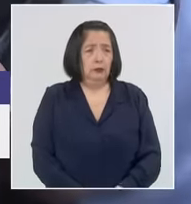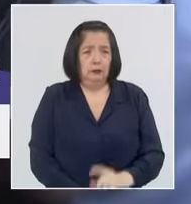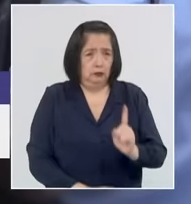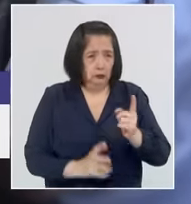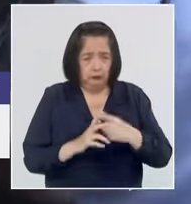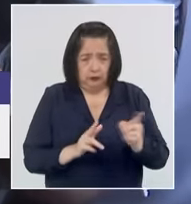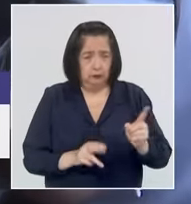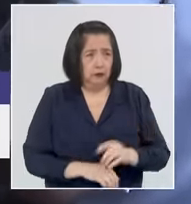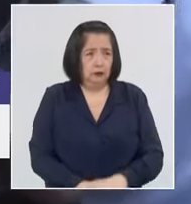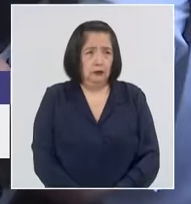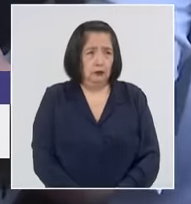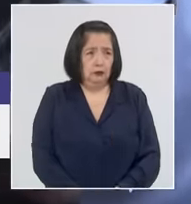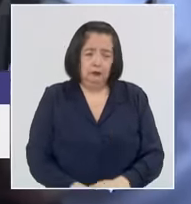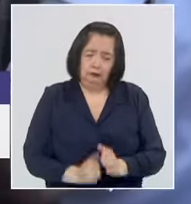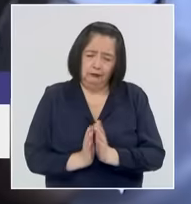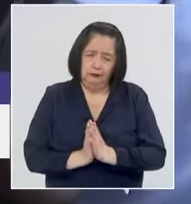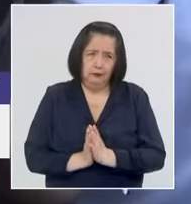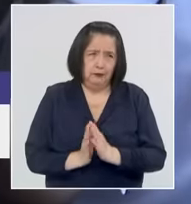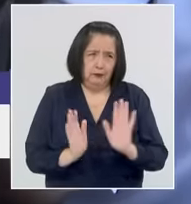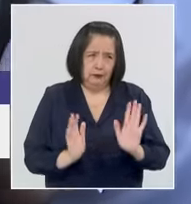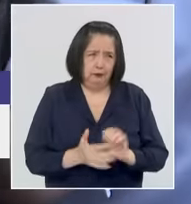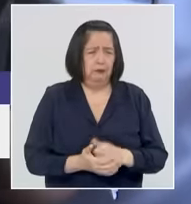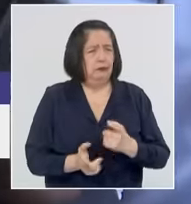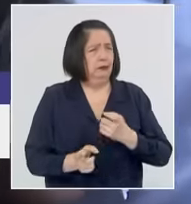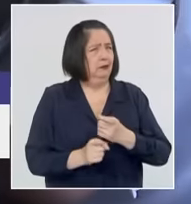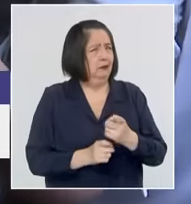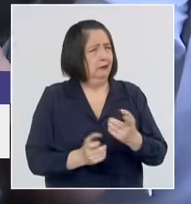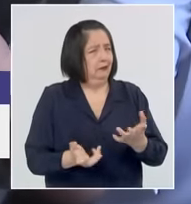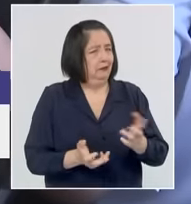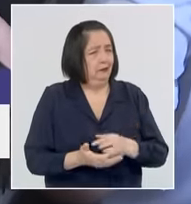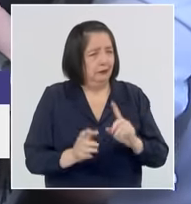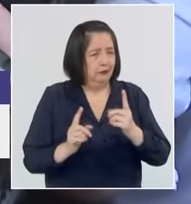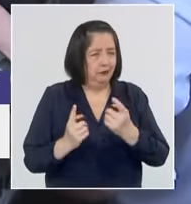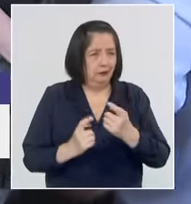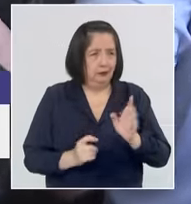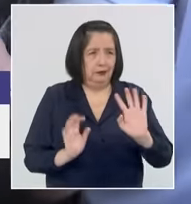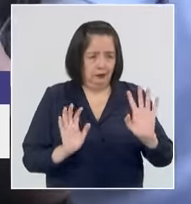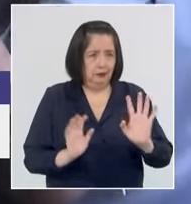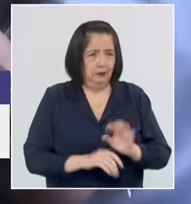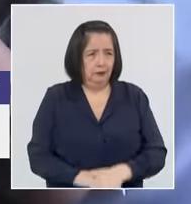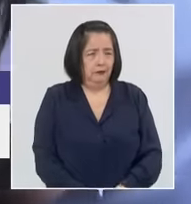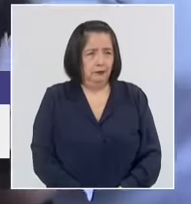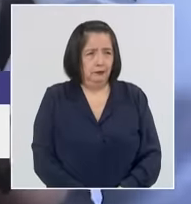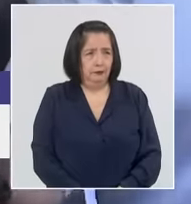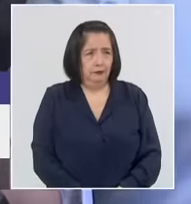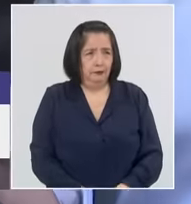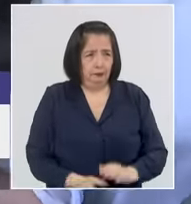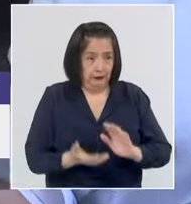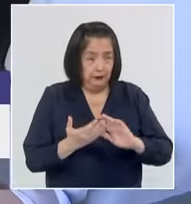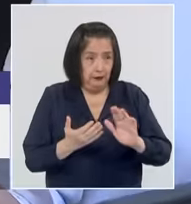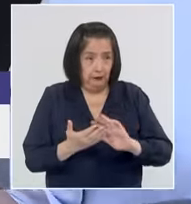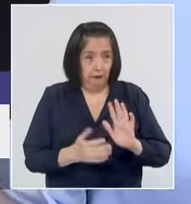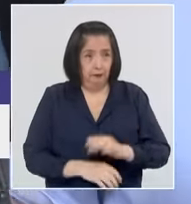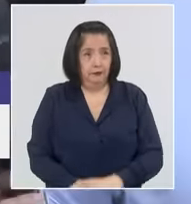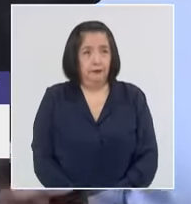jugar. Por favor, hasta me parece ofensiva la pregunta. No. Sí, ahí voy. Perdón.